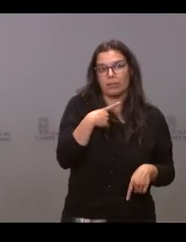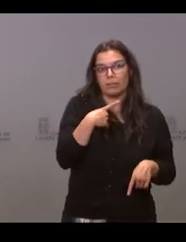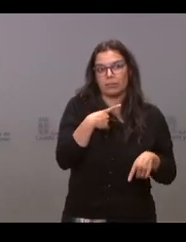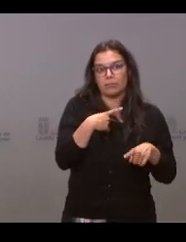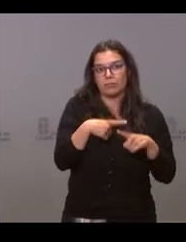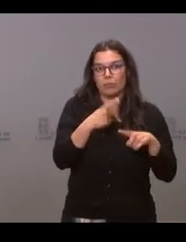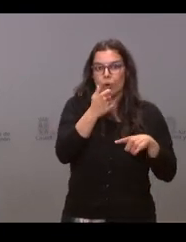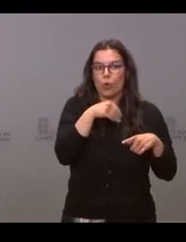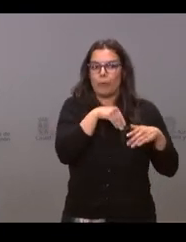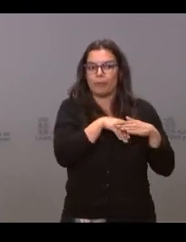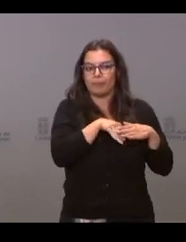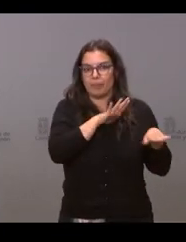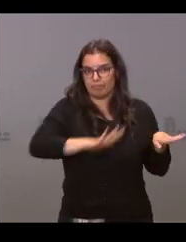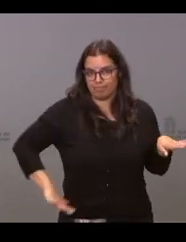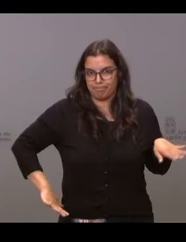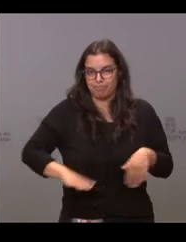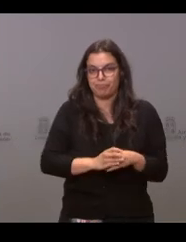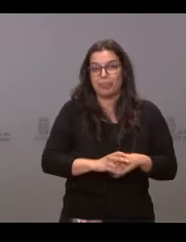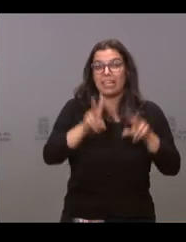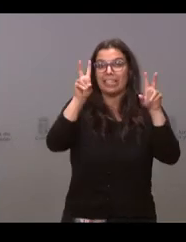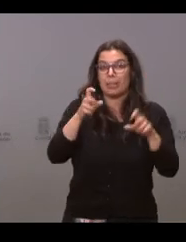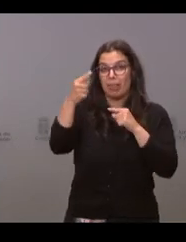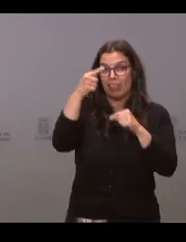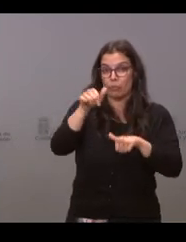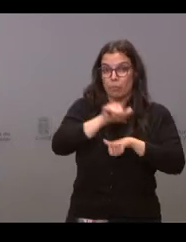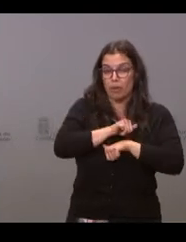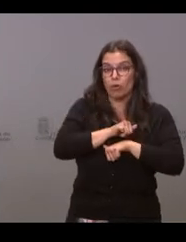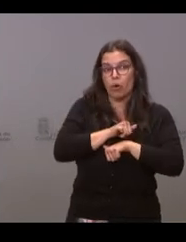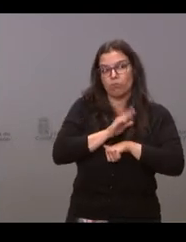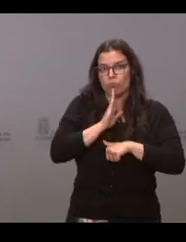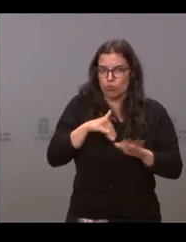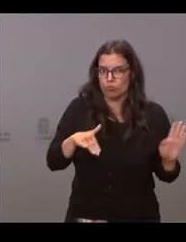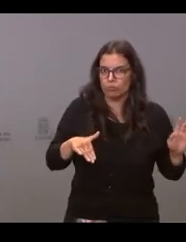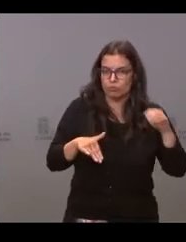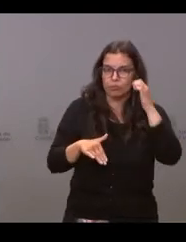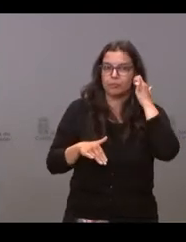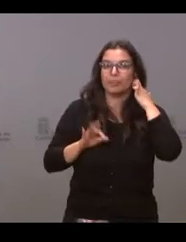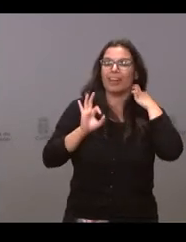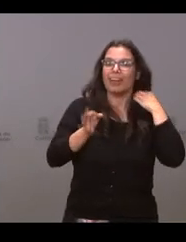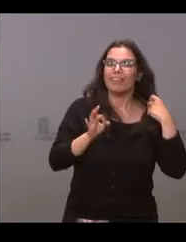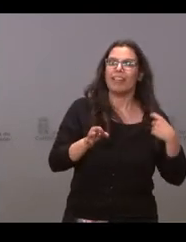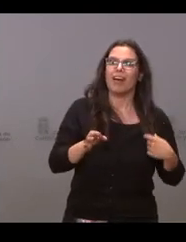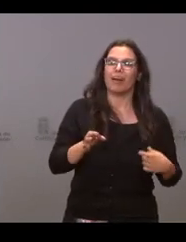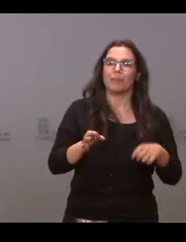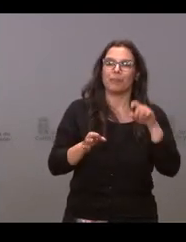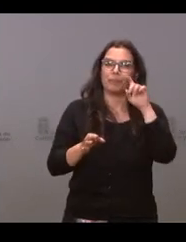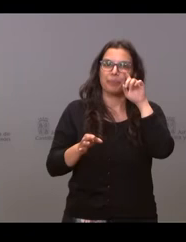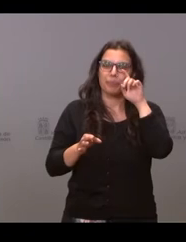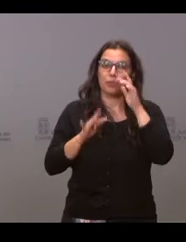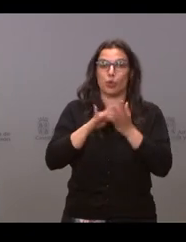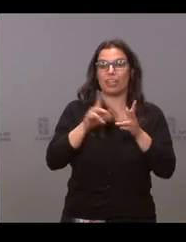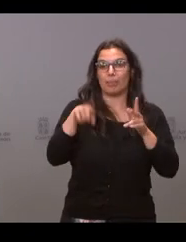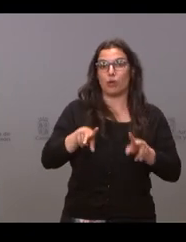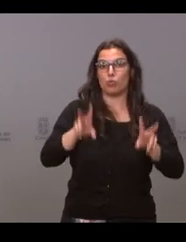seguro en cuanto al desempleo pues bueno los datos son buenos es verdad que es el efecto rebote de la nueva situación